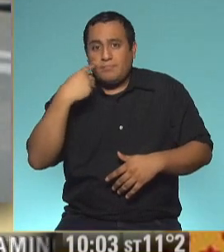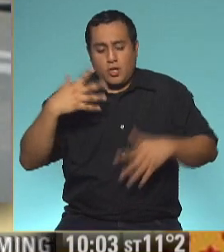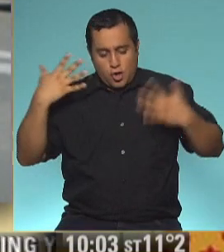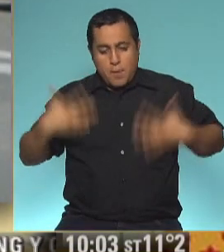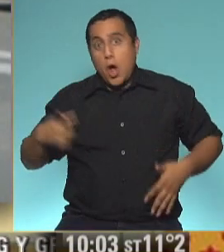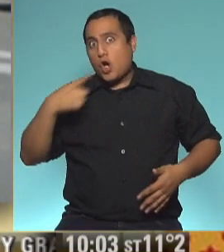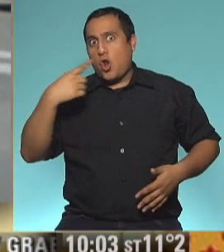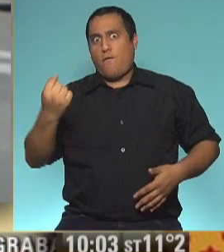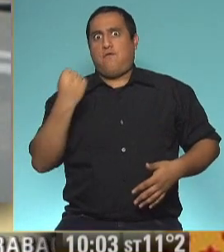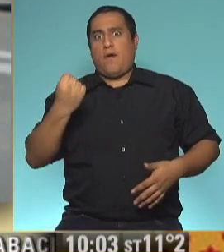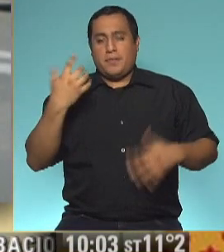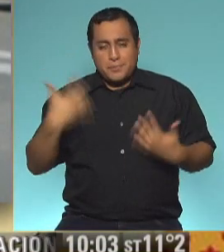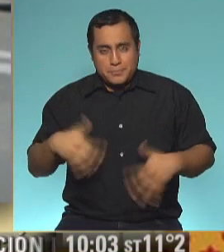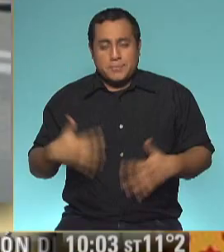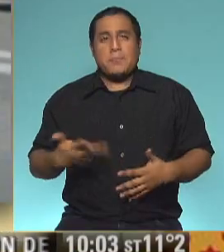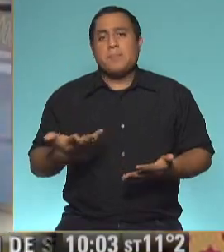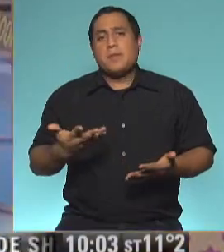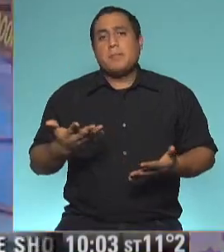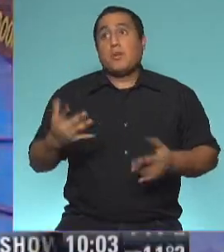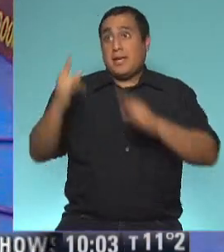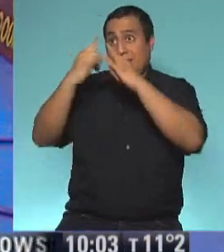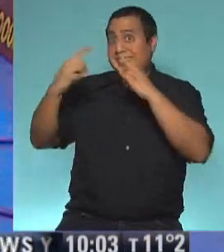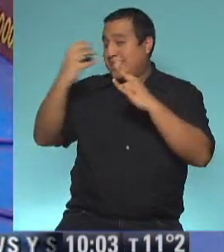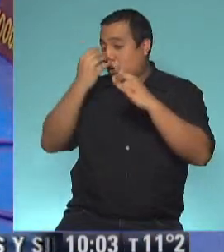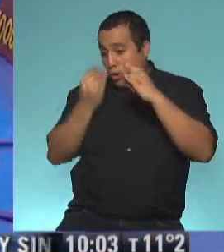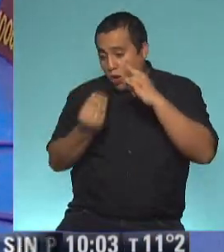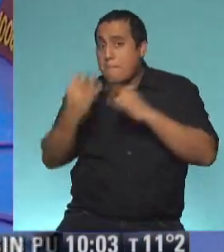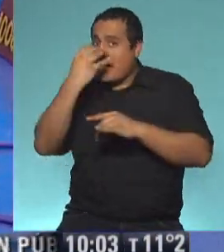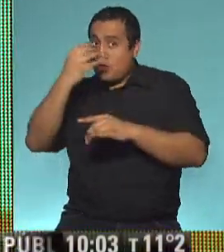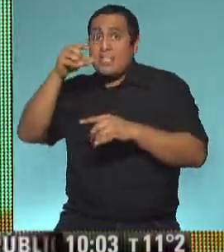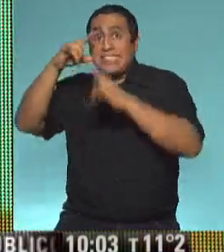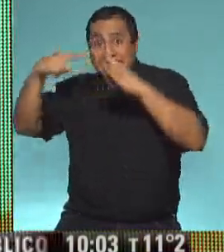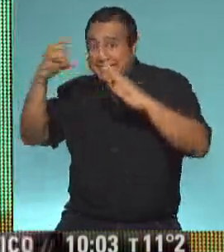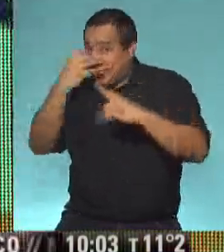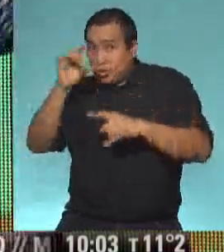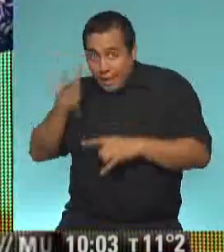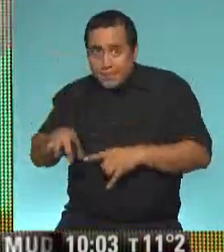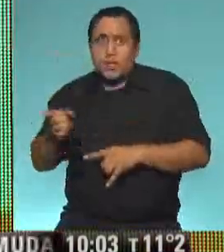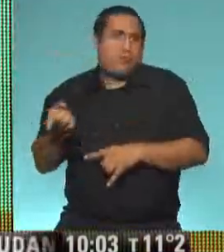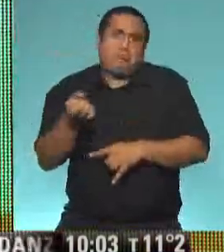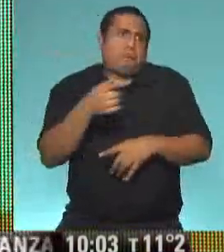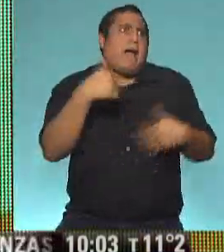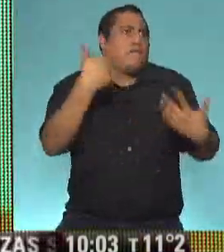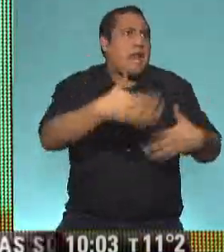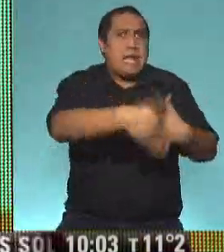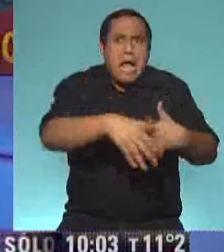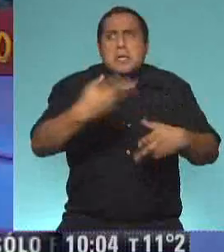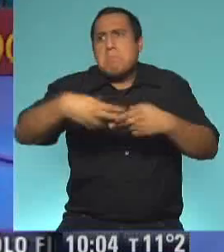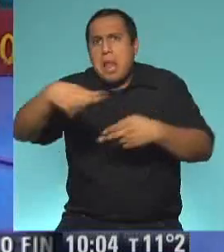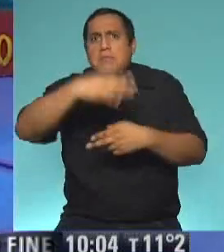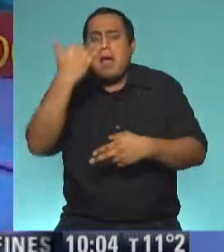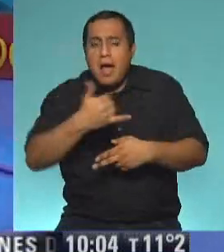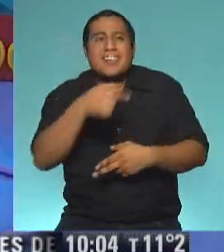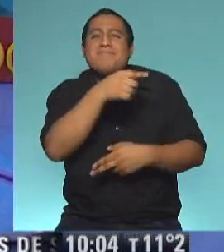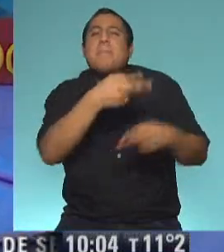vestuario colorido. Porque no hay payasos en el circo nada más. Claro, no hay payasos en el circo. Artistas, tenemos artistas en todos lados. Ellos trabajan sobre todo en